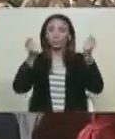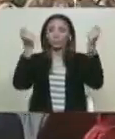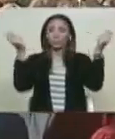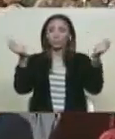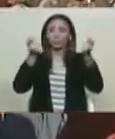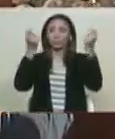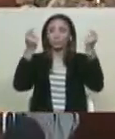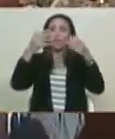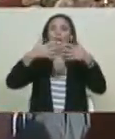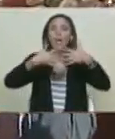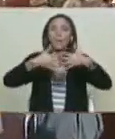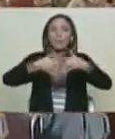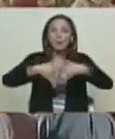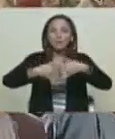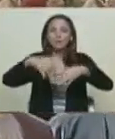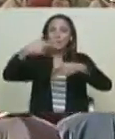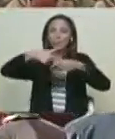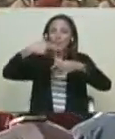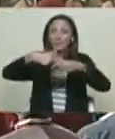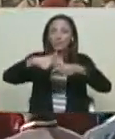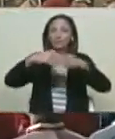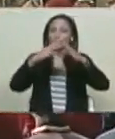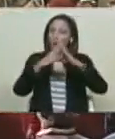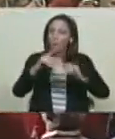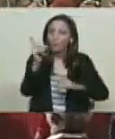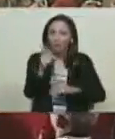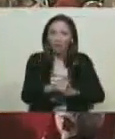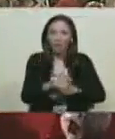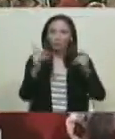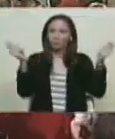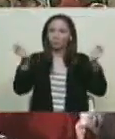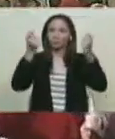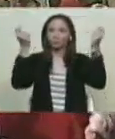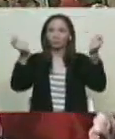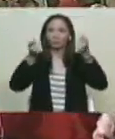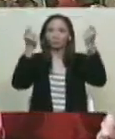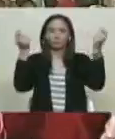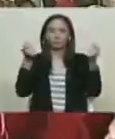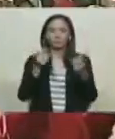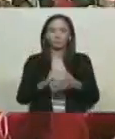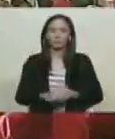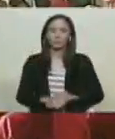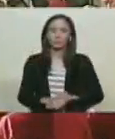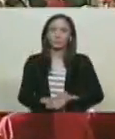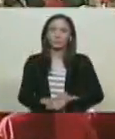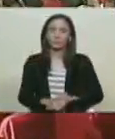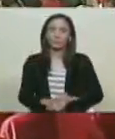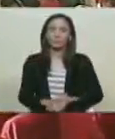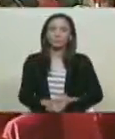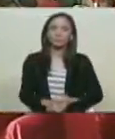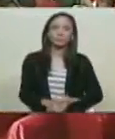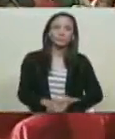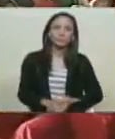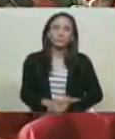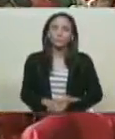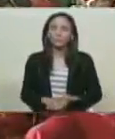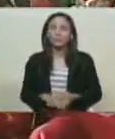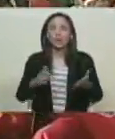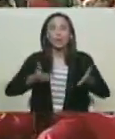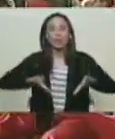en PDVSA, comando de campaña en cada campo petrolero, en cada campo gasífero, en cada